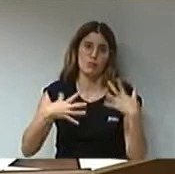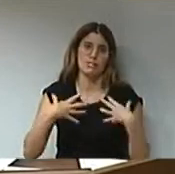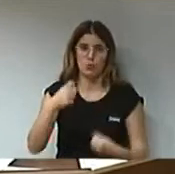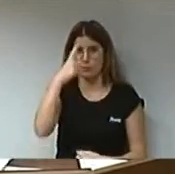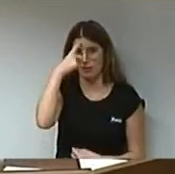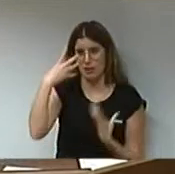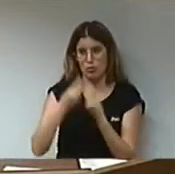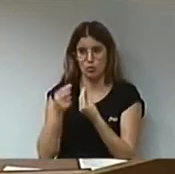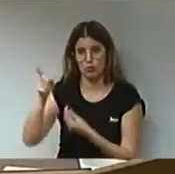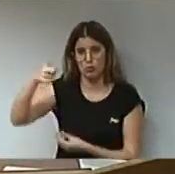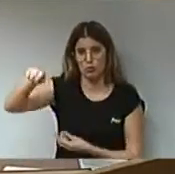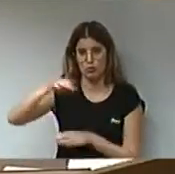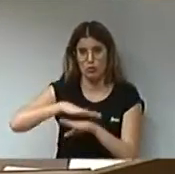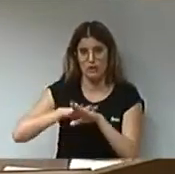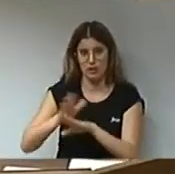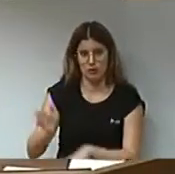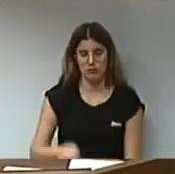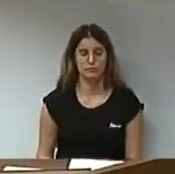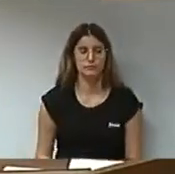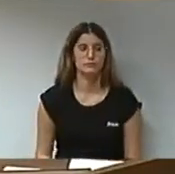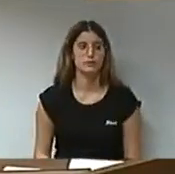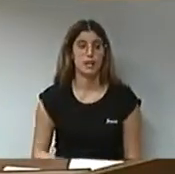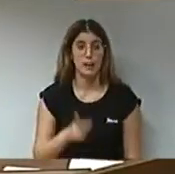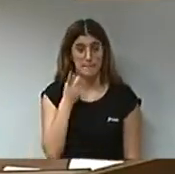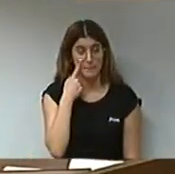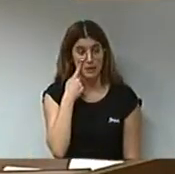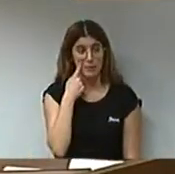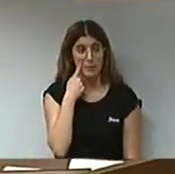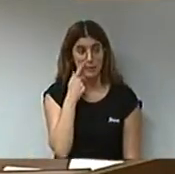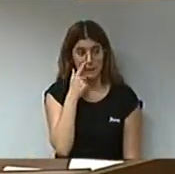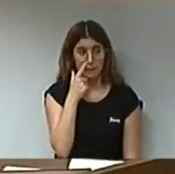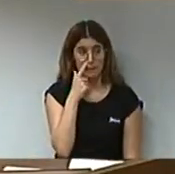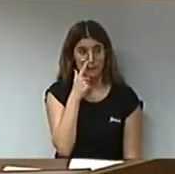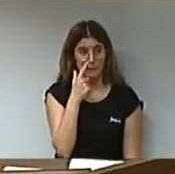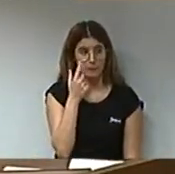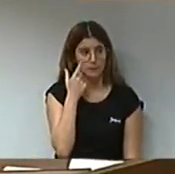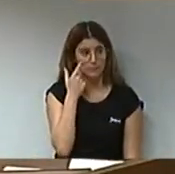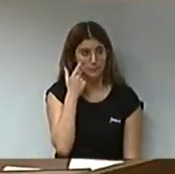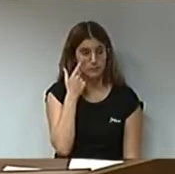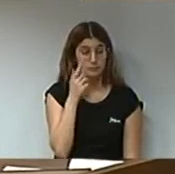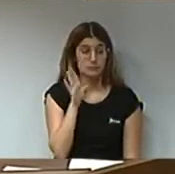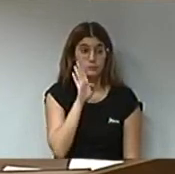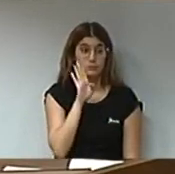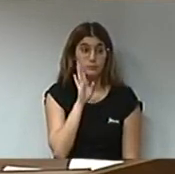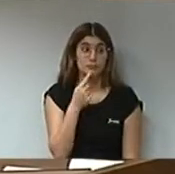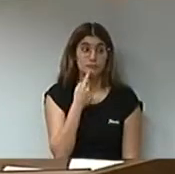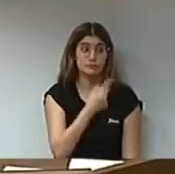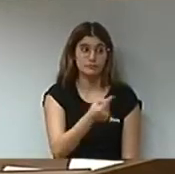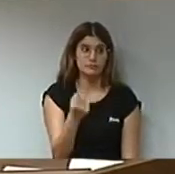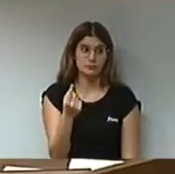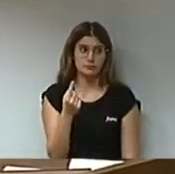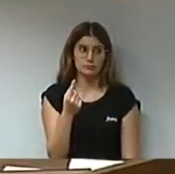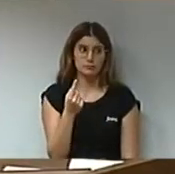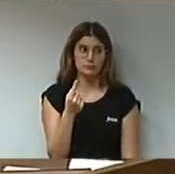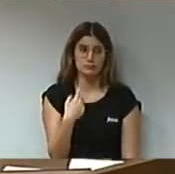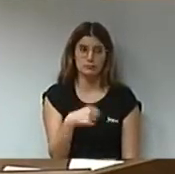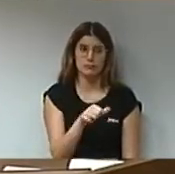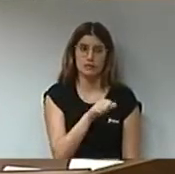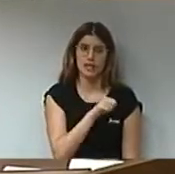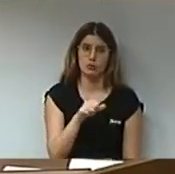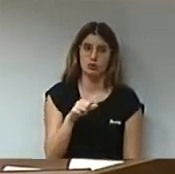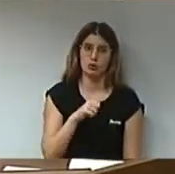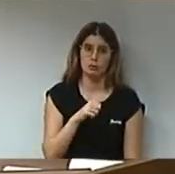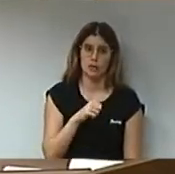ustedes. Bien. Mire, respecto de lo que me comentaba de la autonomía